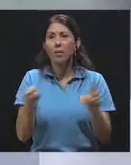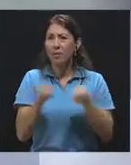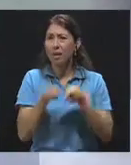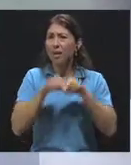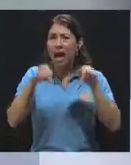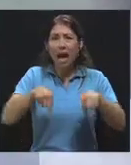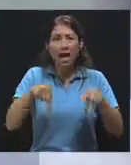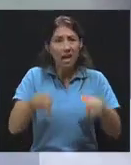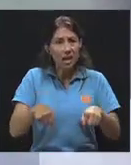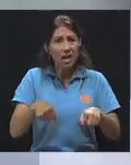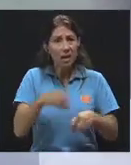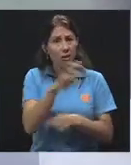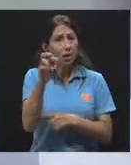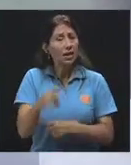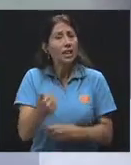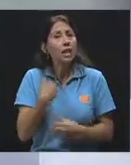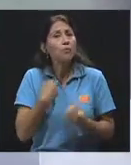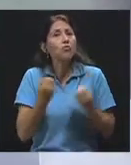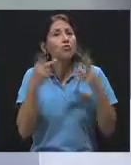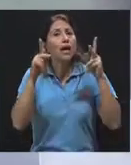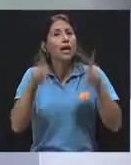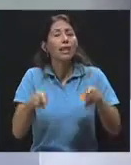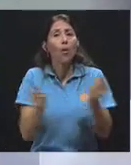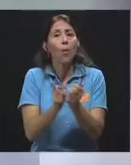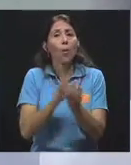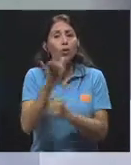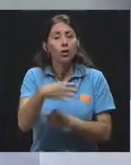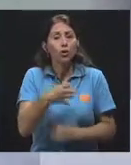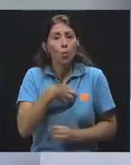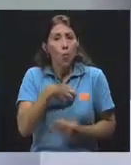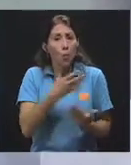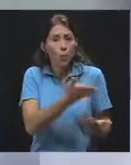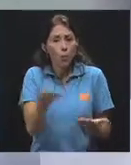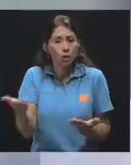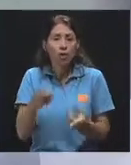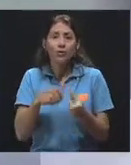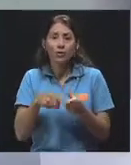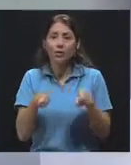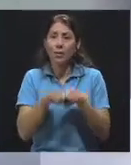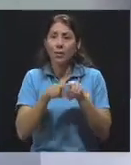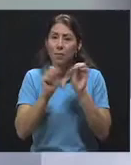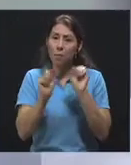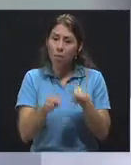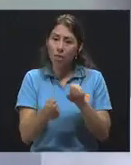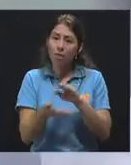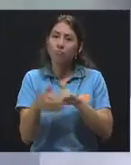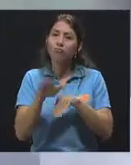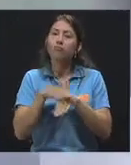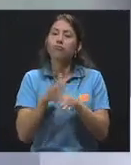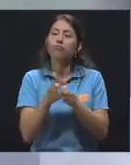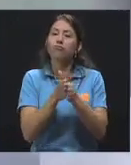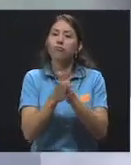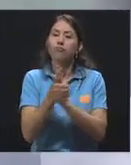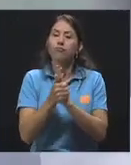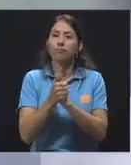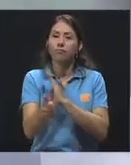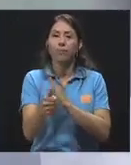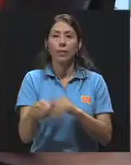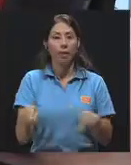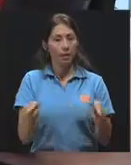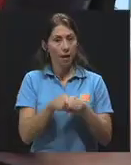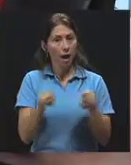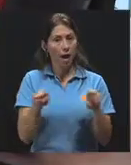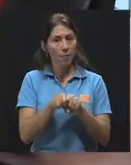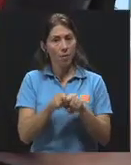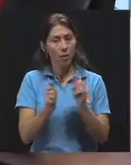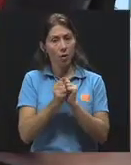hay tanto, es que aquí tenemos demasiada gente con proyectos propios, sí, bajo el brazo, entonces decimos, bueno, les podemos dar también esa expertise. Y que además, de alguna forma, a